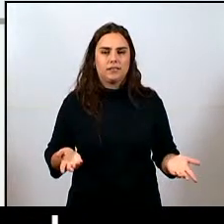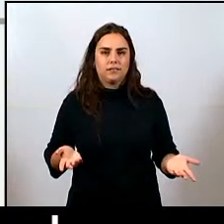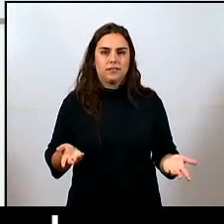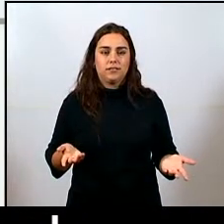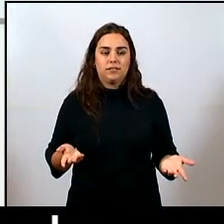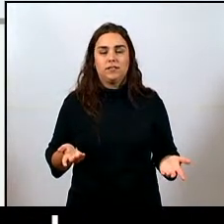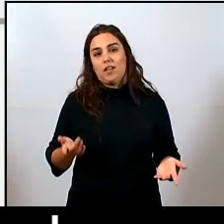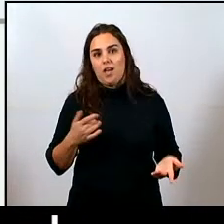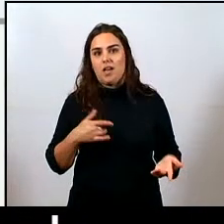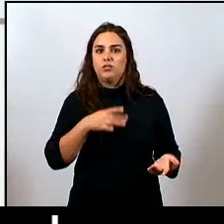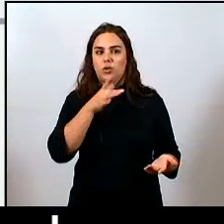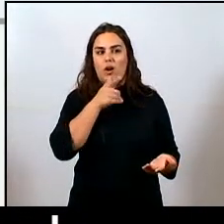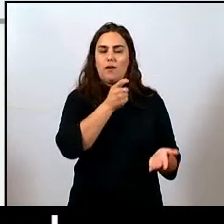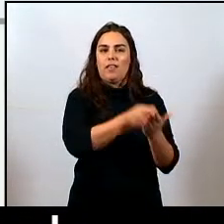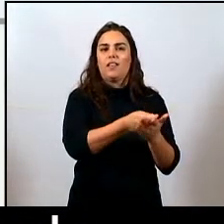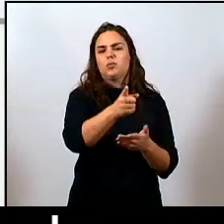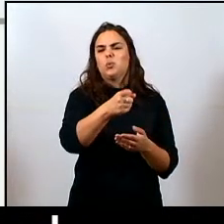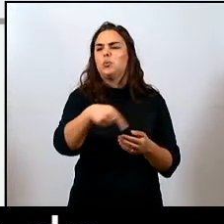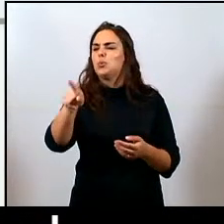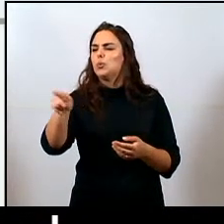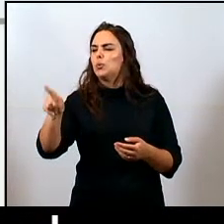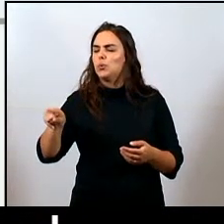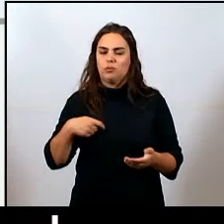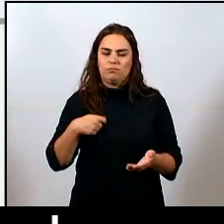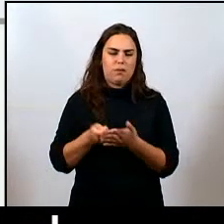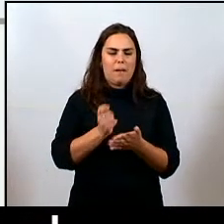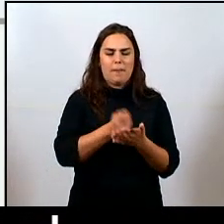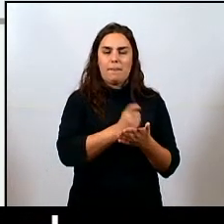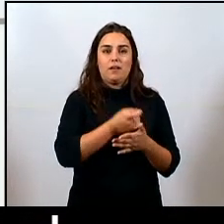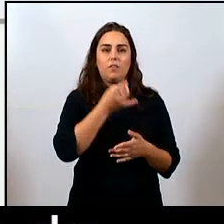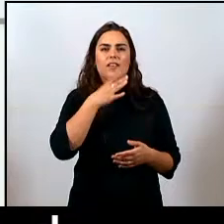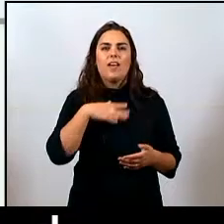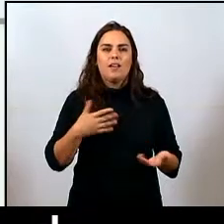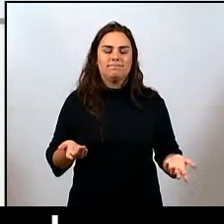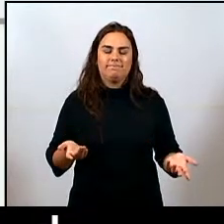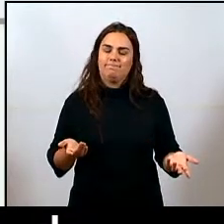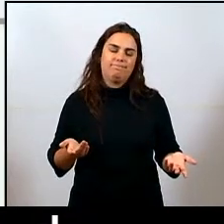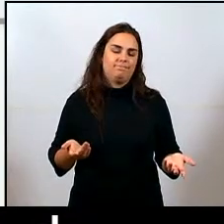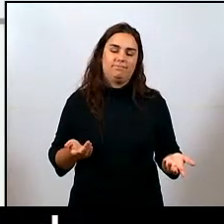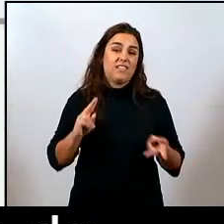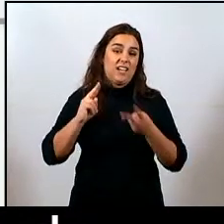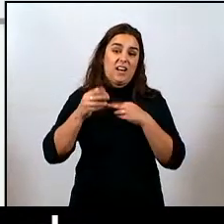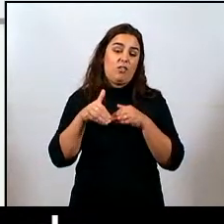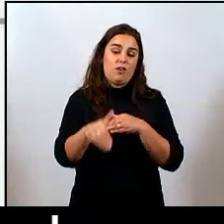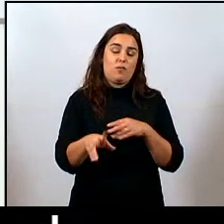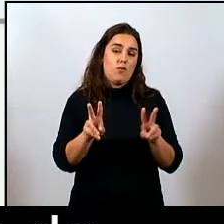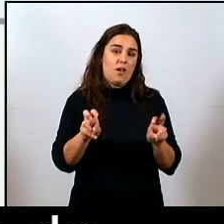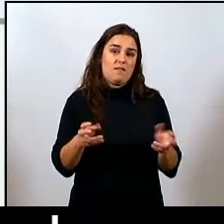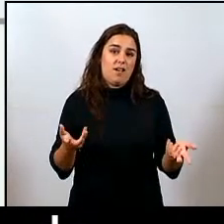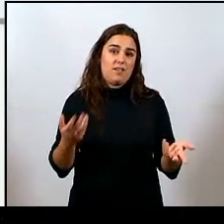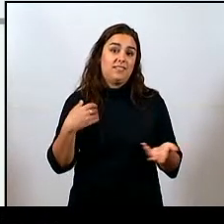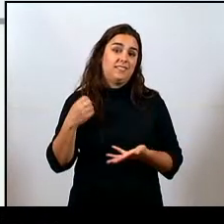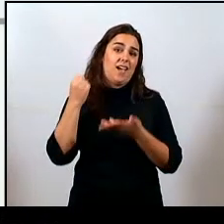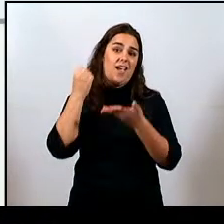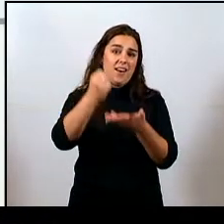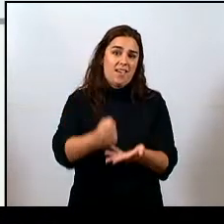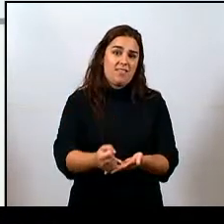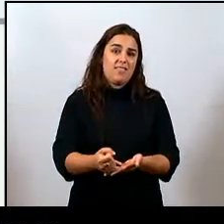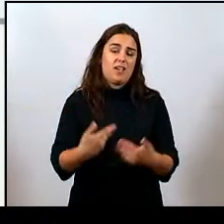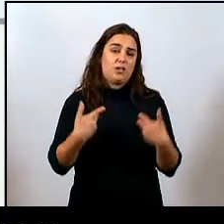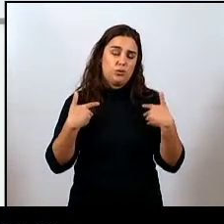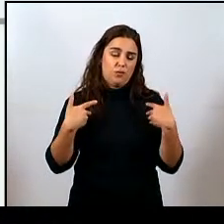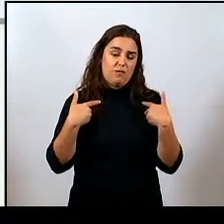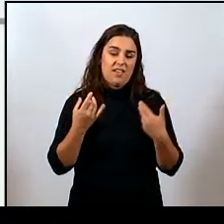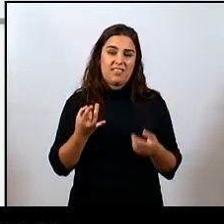esta deuda, te la quedas tú, esta te la condono yo a ti. ¿Y quién va a pagar estas deudas? Pues las nuevas generaciones, que van a heredar ya estamos en una